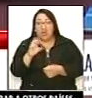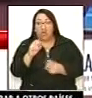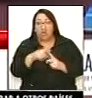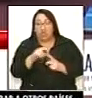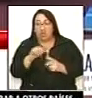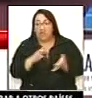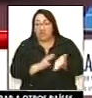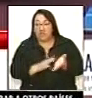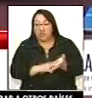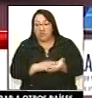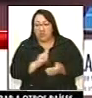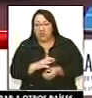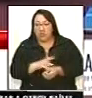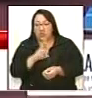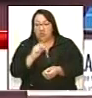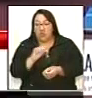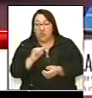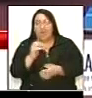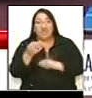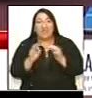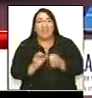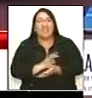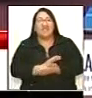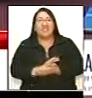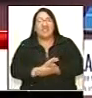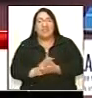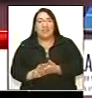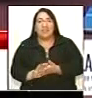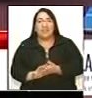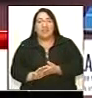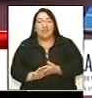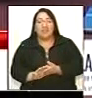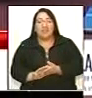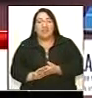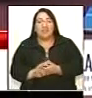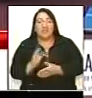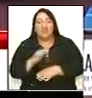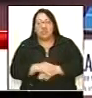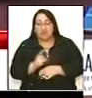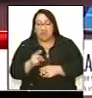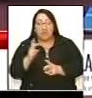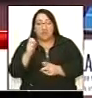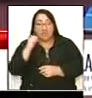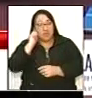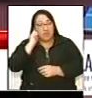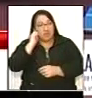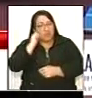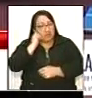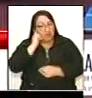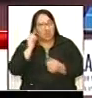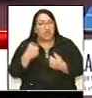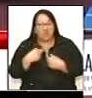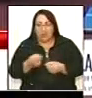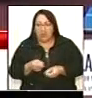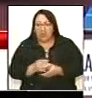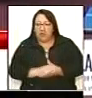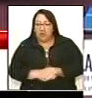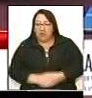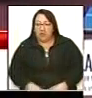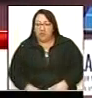el Defensor del Pueblo, no hay estadísticas de castigos a magistrados. Lo que tenemos acá son